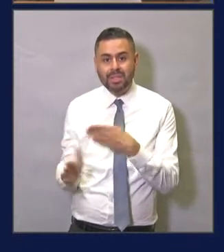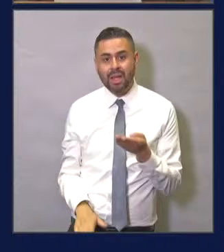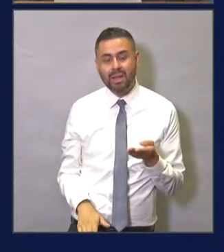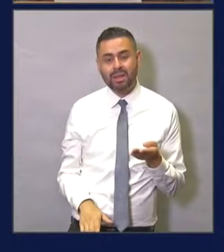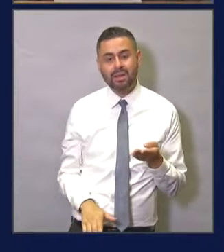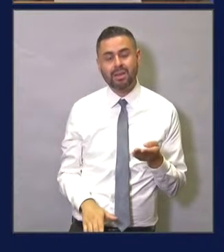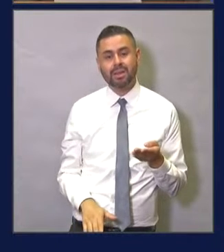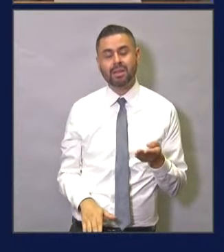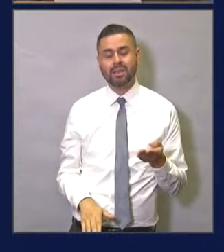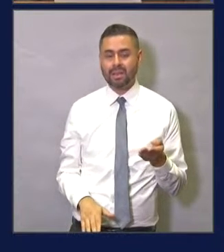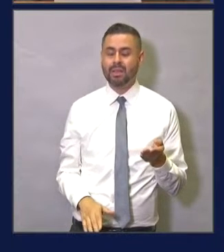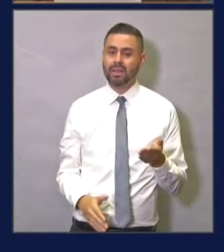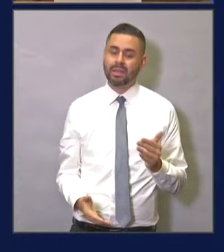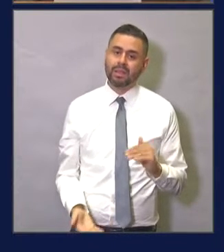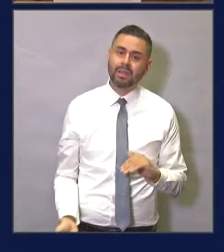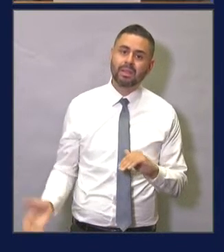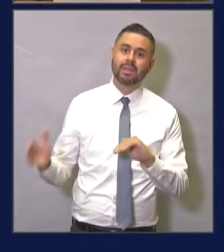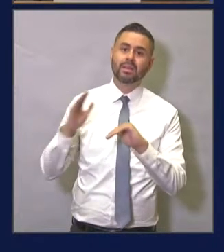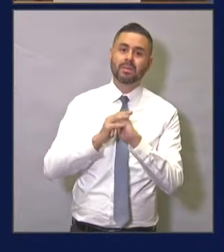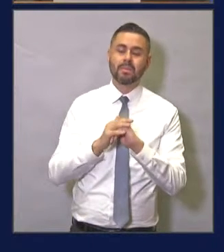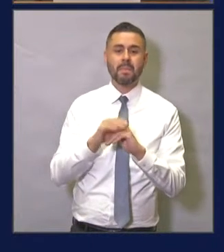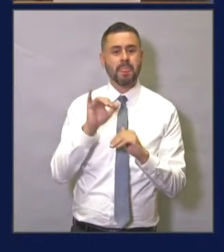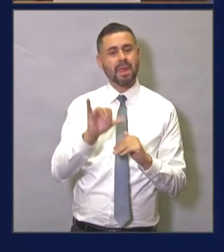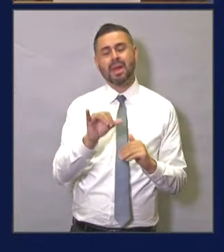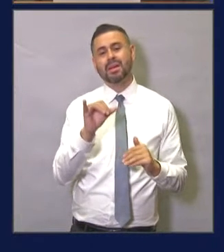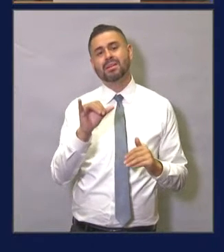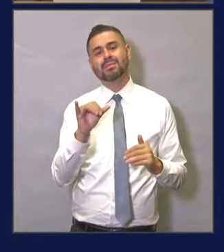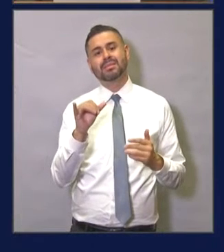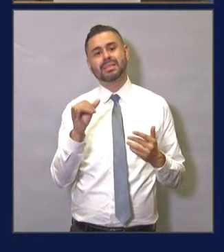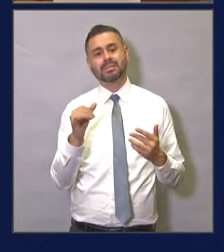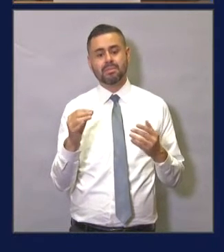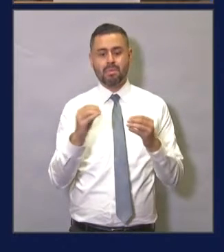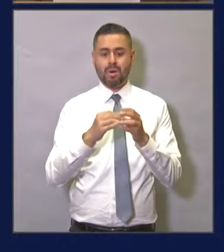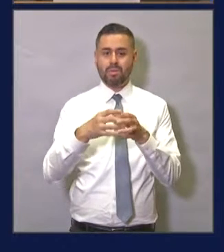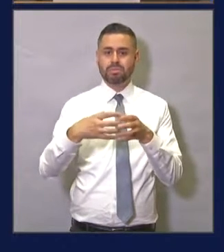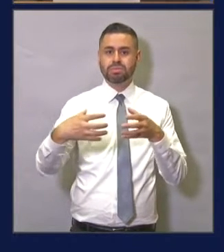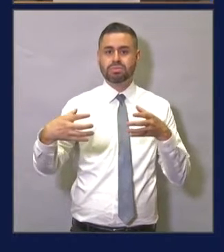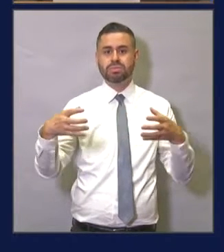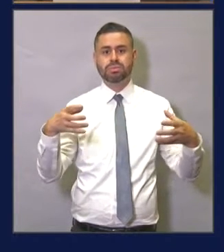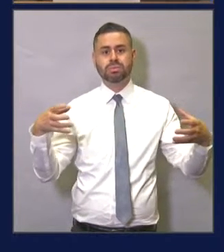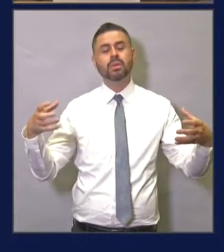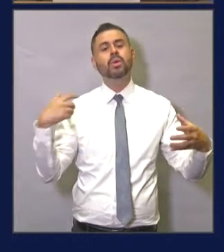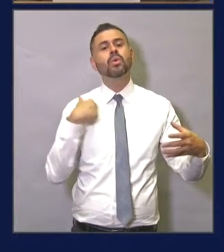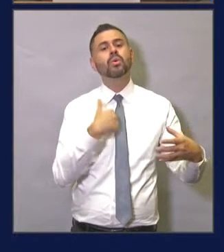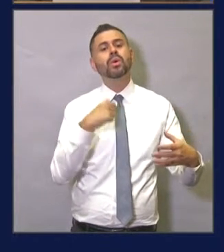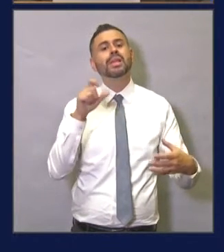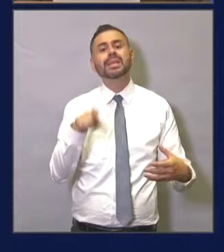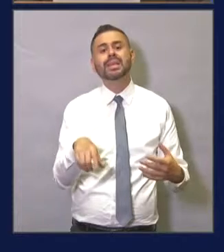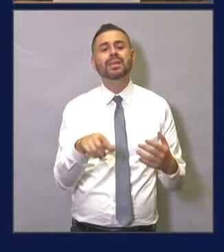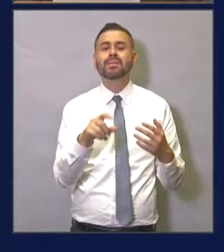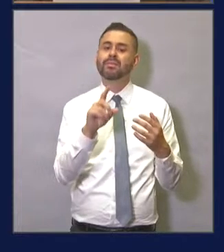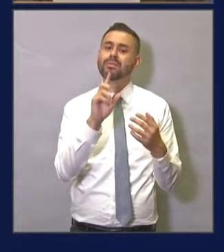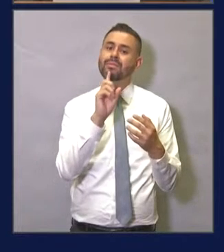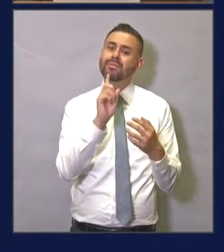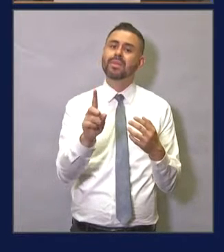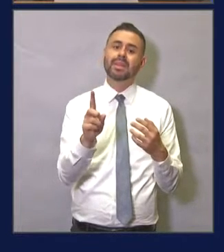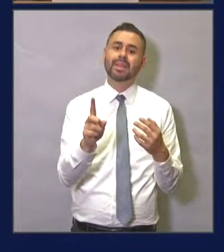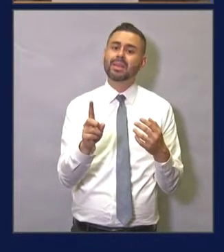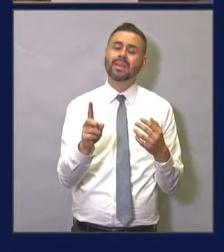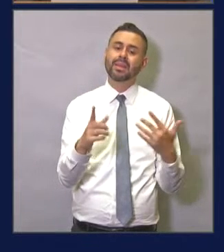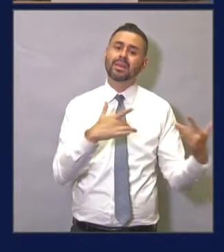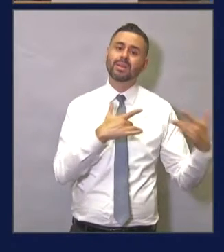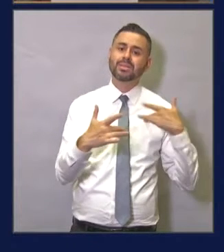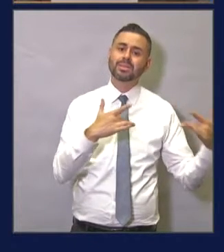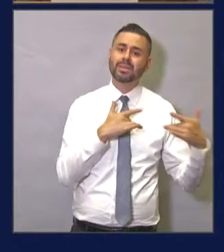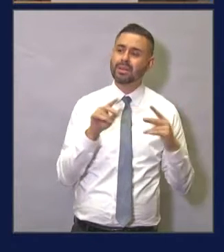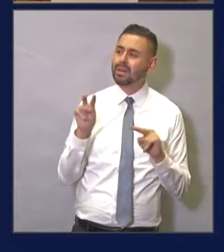de hace un mes. A medida que los casos continúan aumentando, todos deberíamos estar extremadamente angustiados